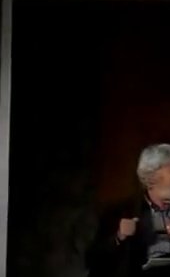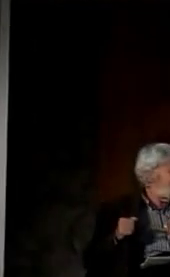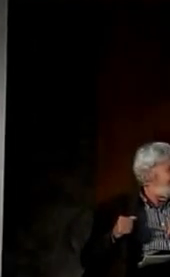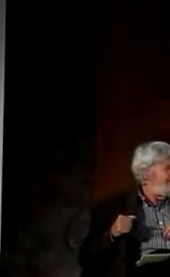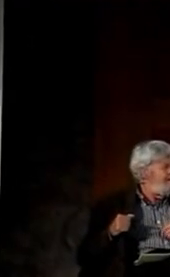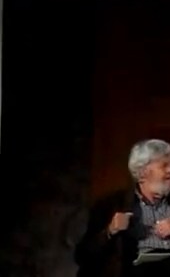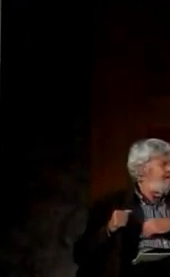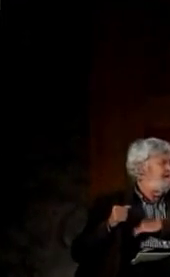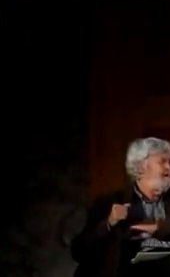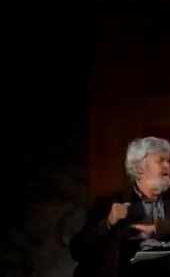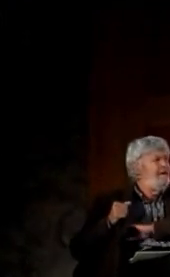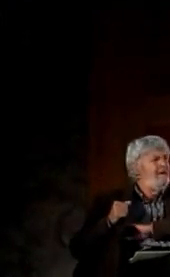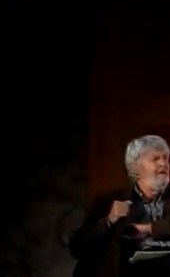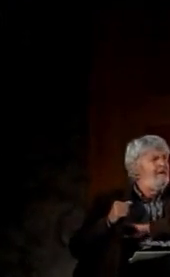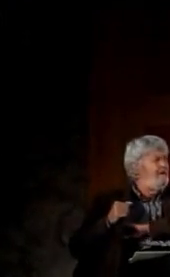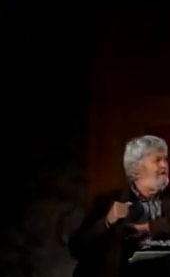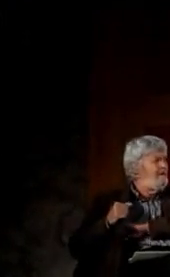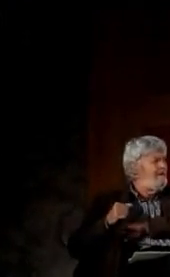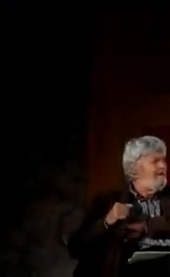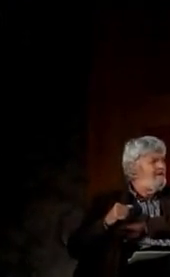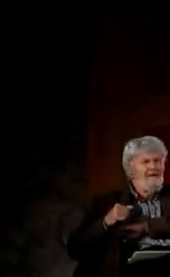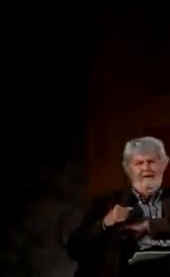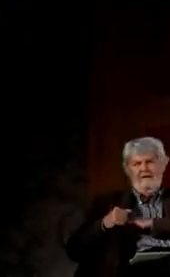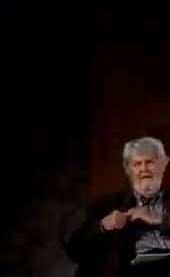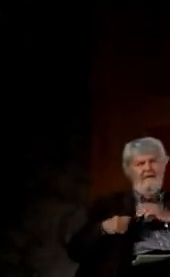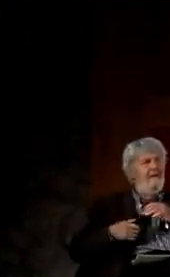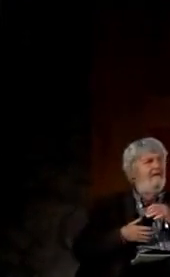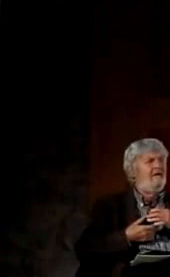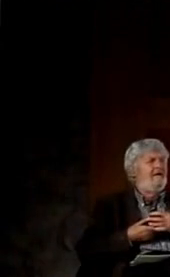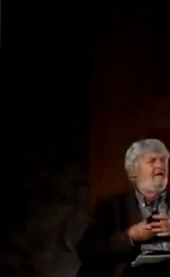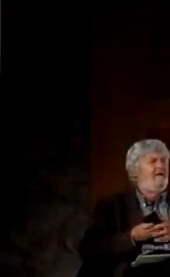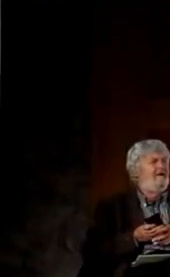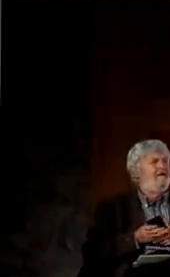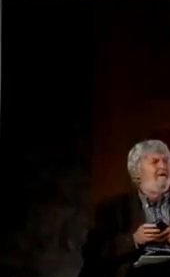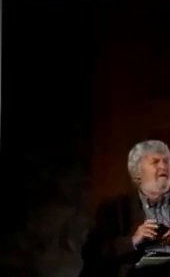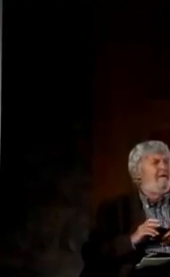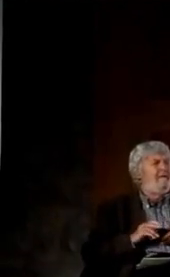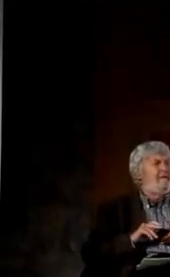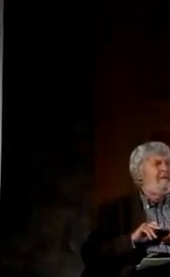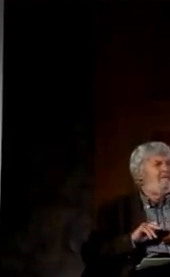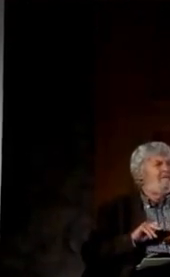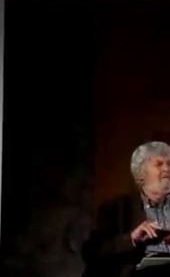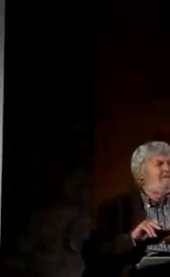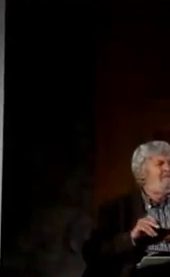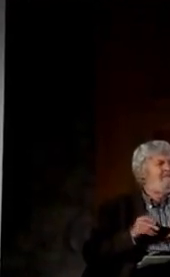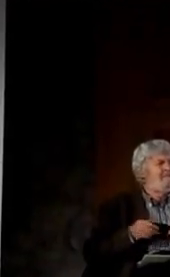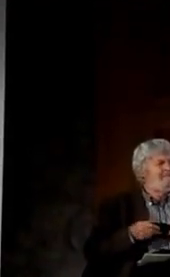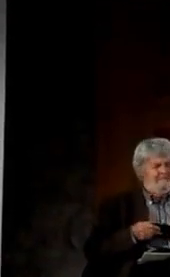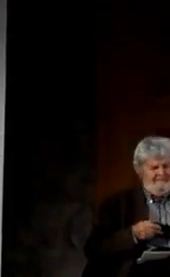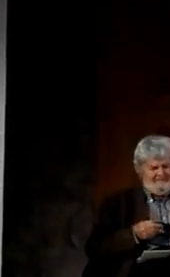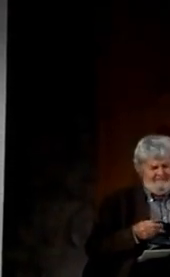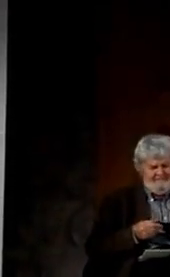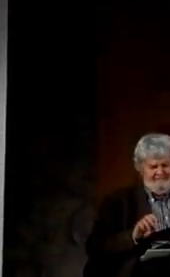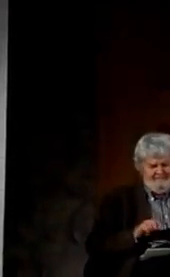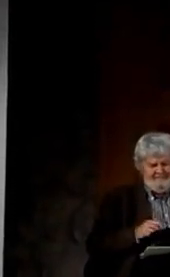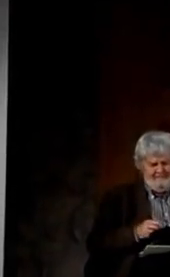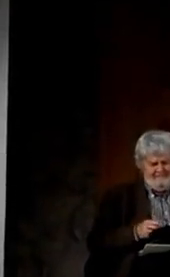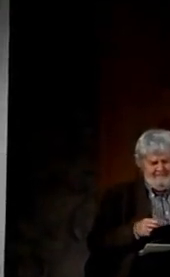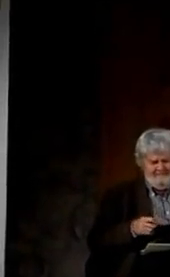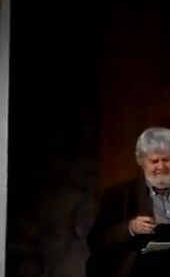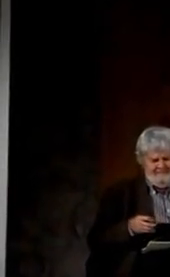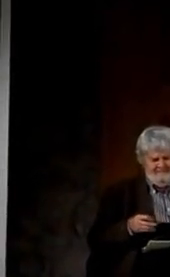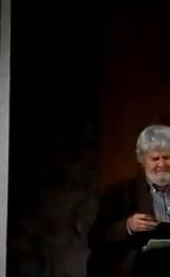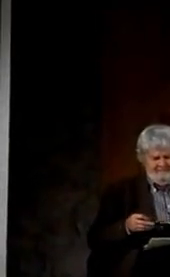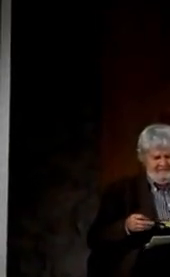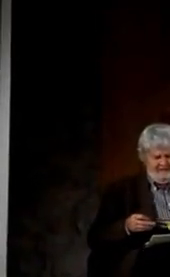que ten 26, de terceiro está Josué, que ten 28, de cuarta está Lara, que ten tamén menos de